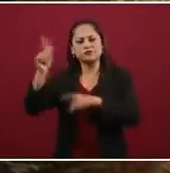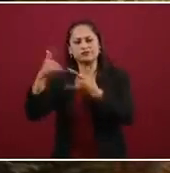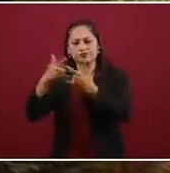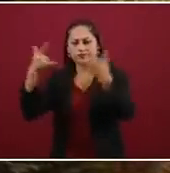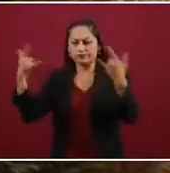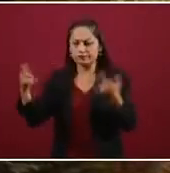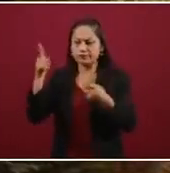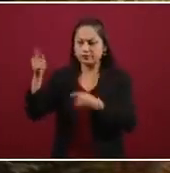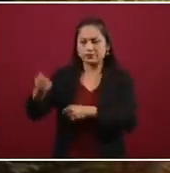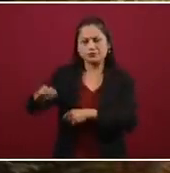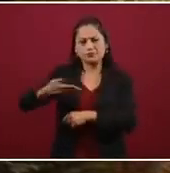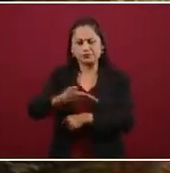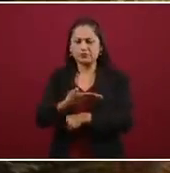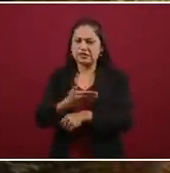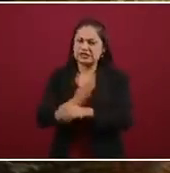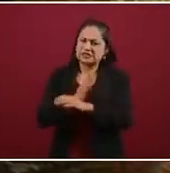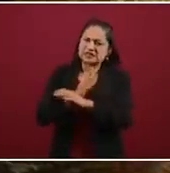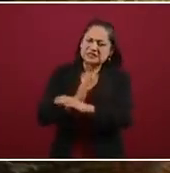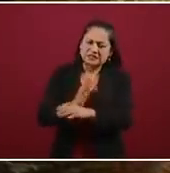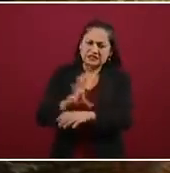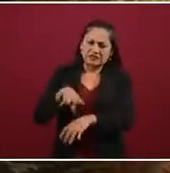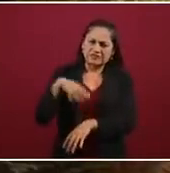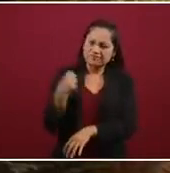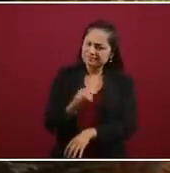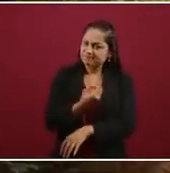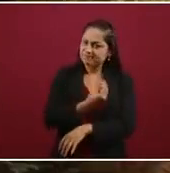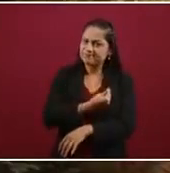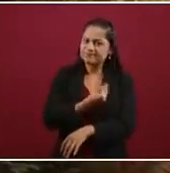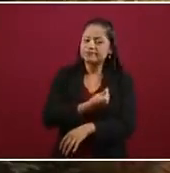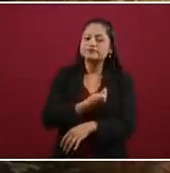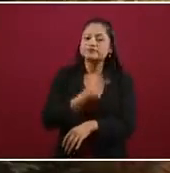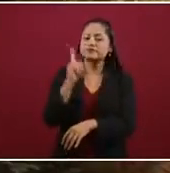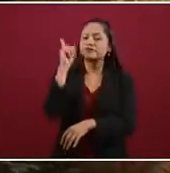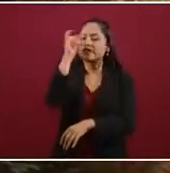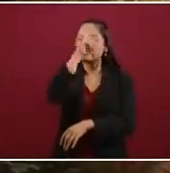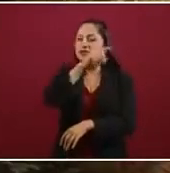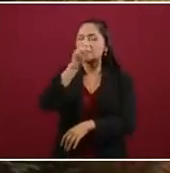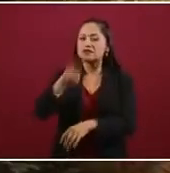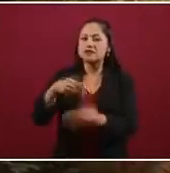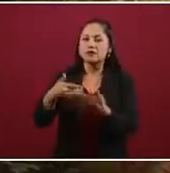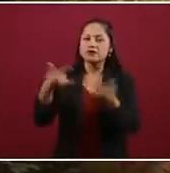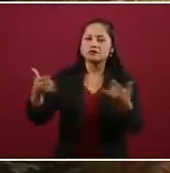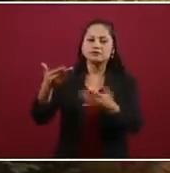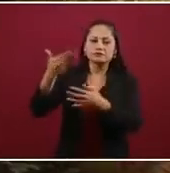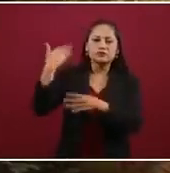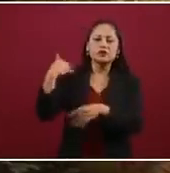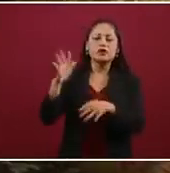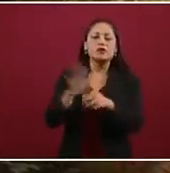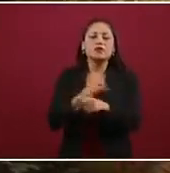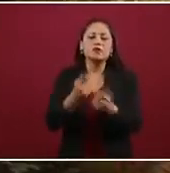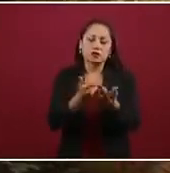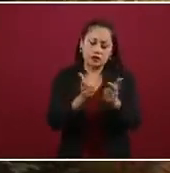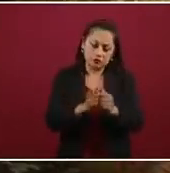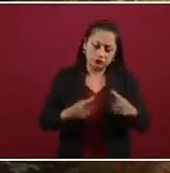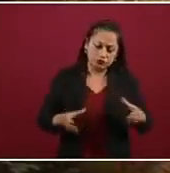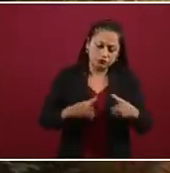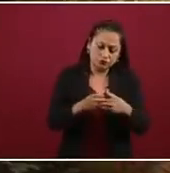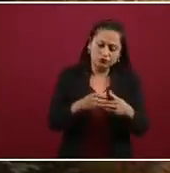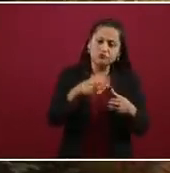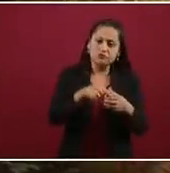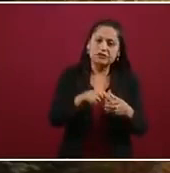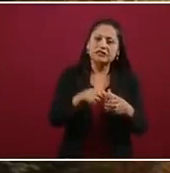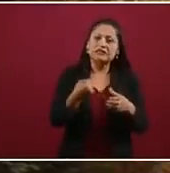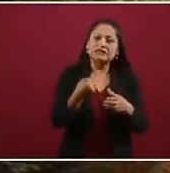resistencia. Esta etapa es compleja porque las tropas insurgentes se debieron dispersar y adoptar una estrategia de guerra de